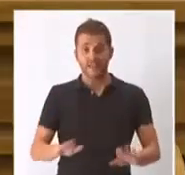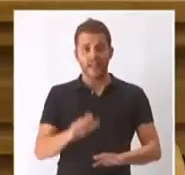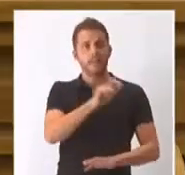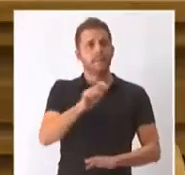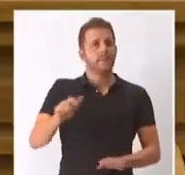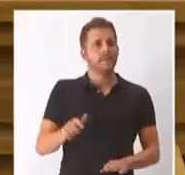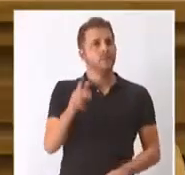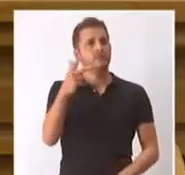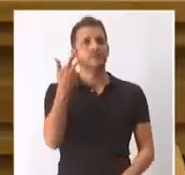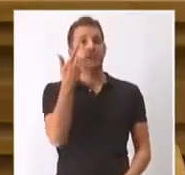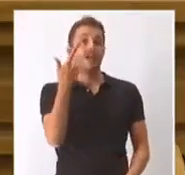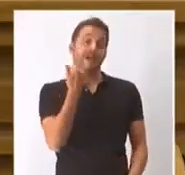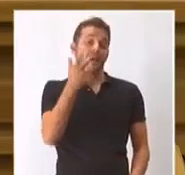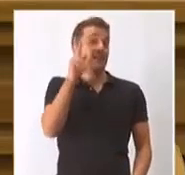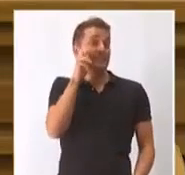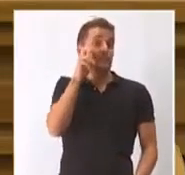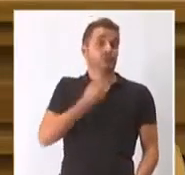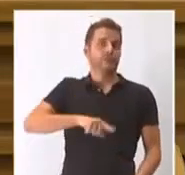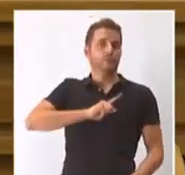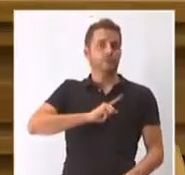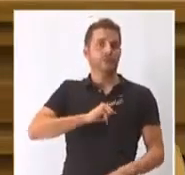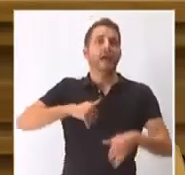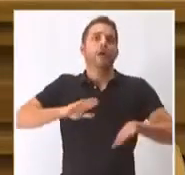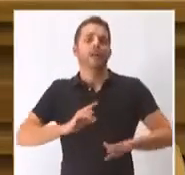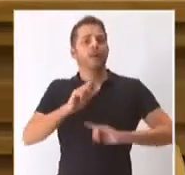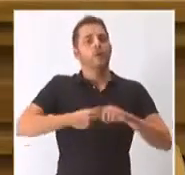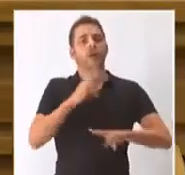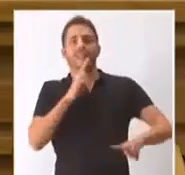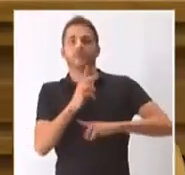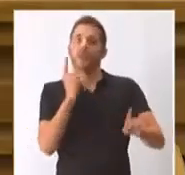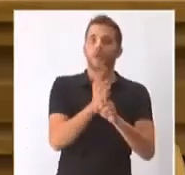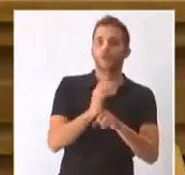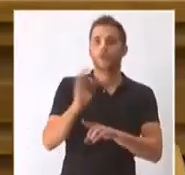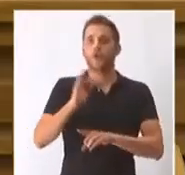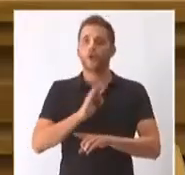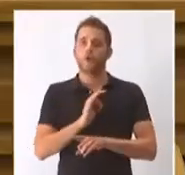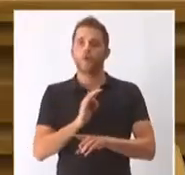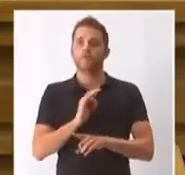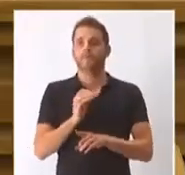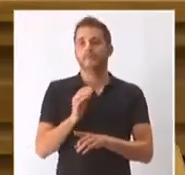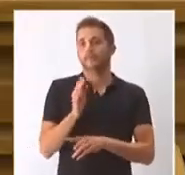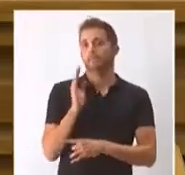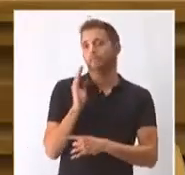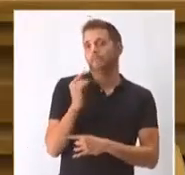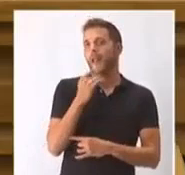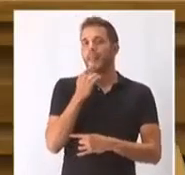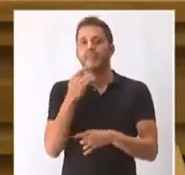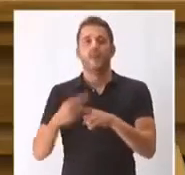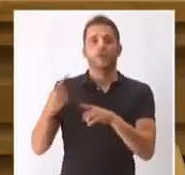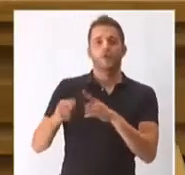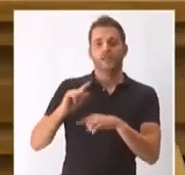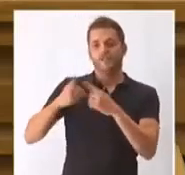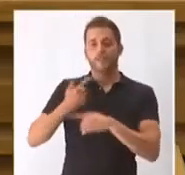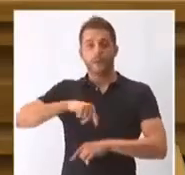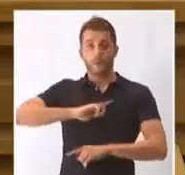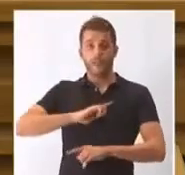escucha aunque sea para llevarnos la contraria o para acordarse de nuestra familia pero finalmente tenemos un micrófono no tiene la